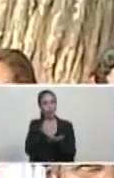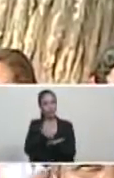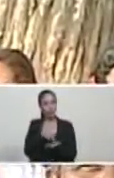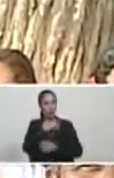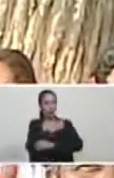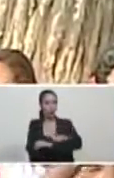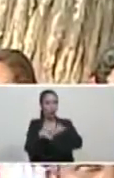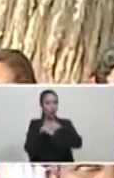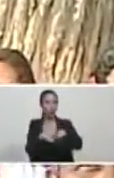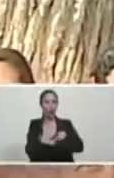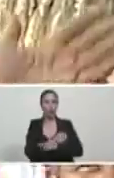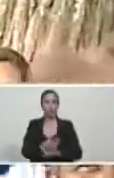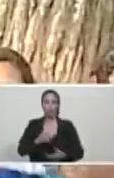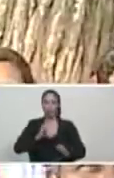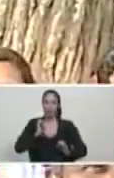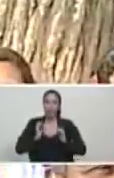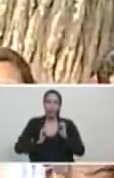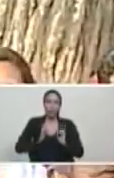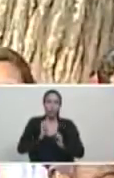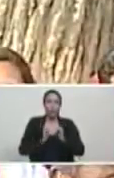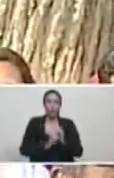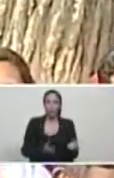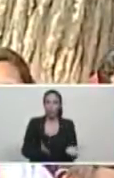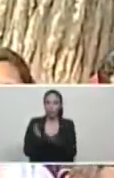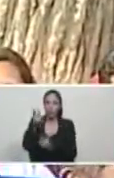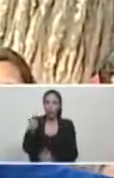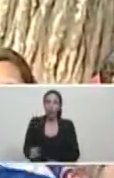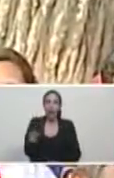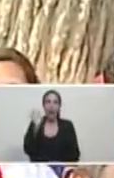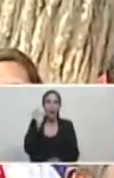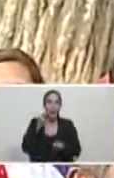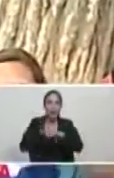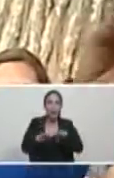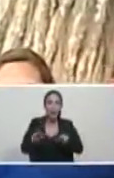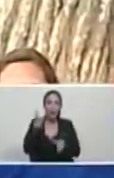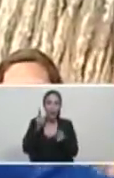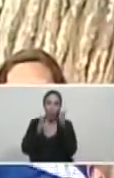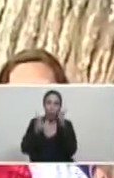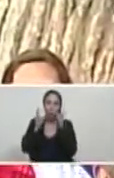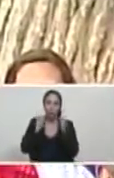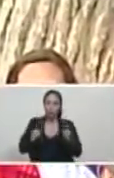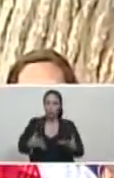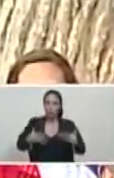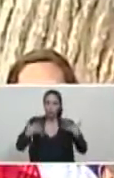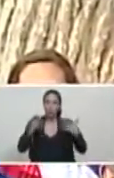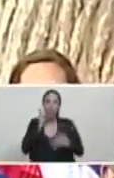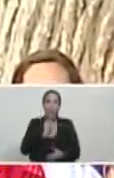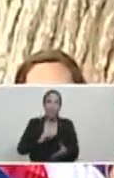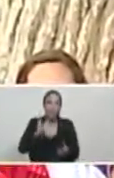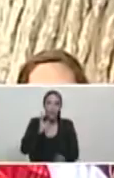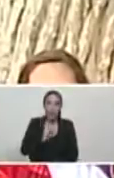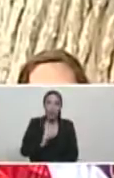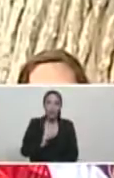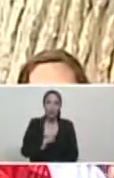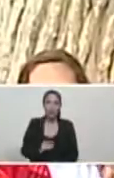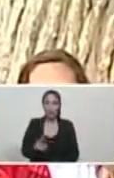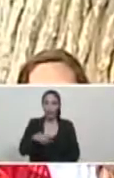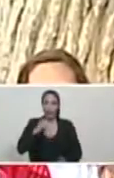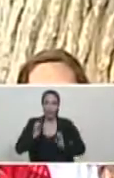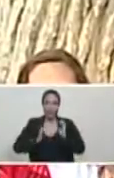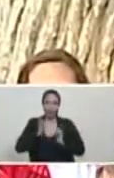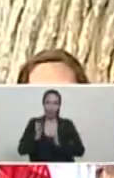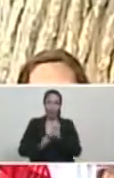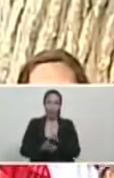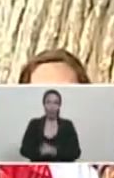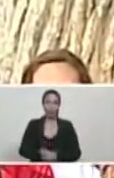fortalecidos, llenos de lucha. Me emociona escuchar a Scarlett. Es una experiencia, ella está emocionada